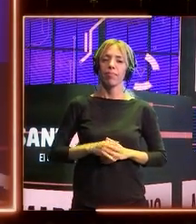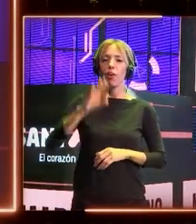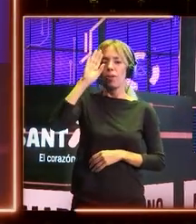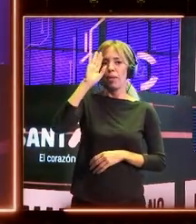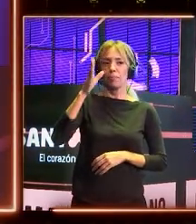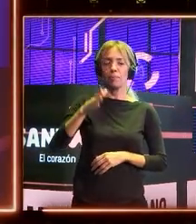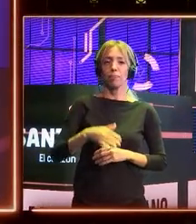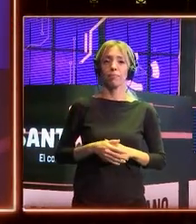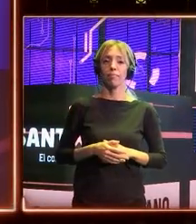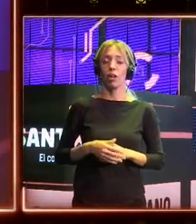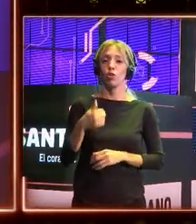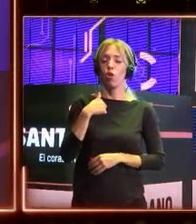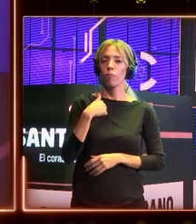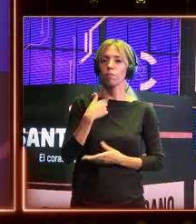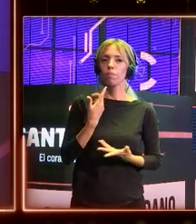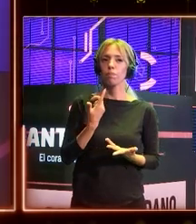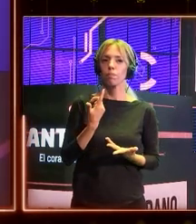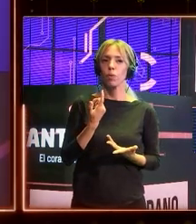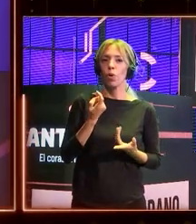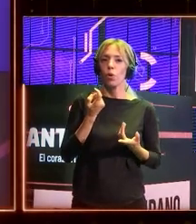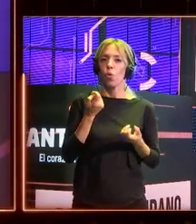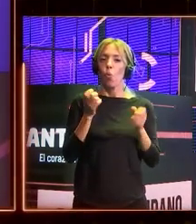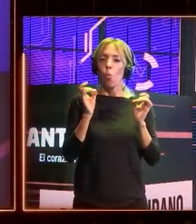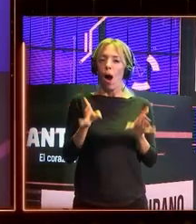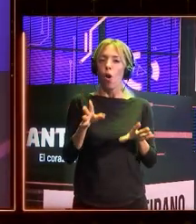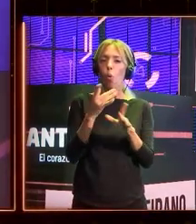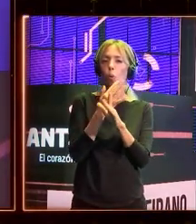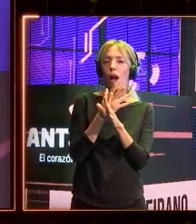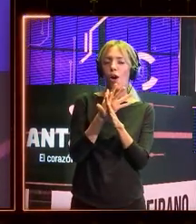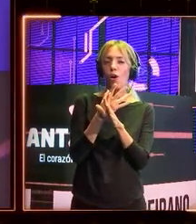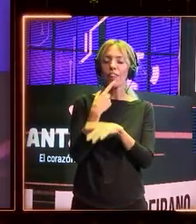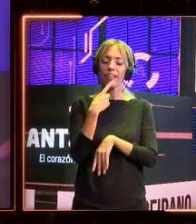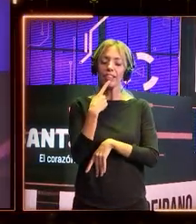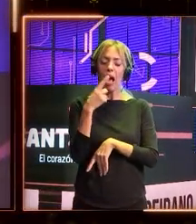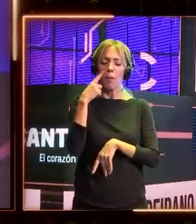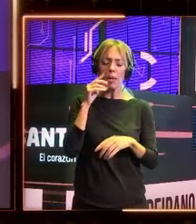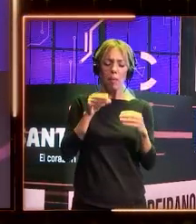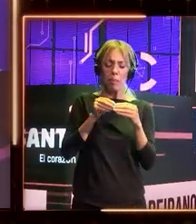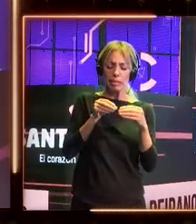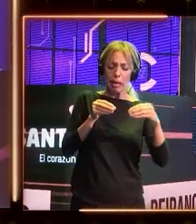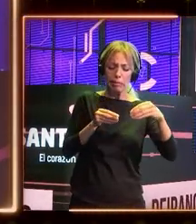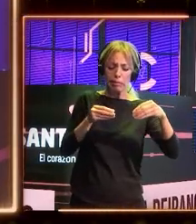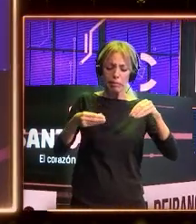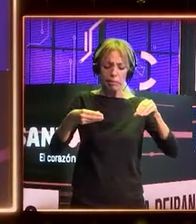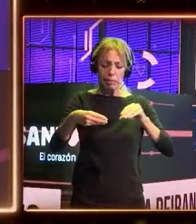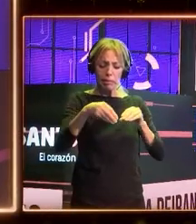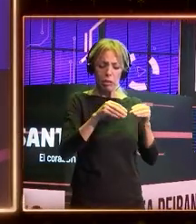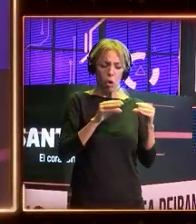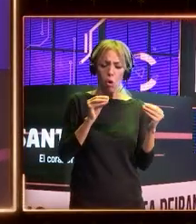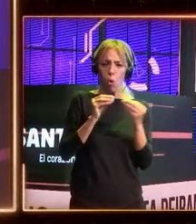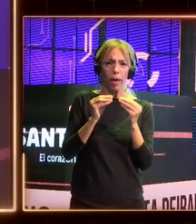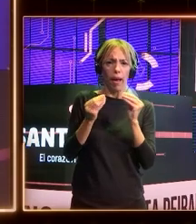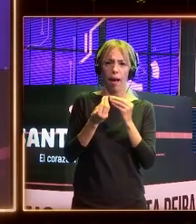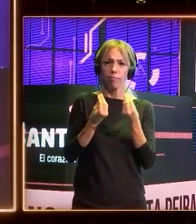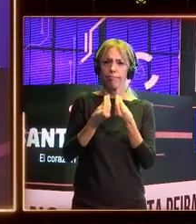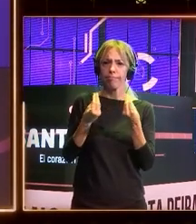Hola, me siento un poco como en el juego ese de ¿cuál de estas piezas no encaja en la colección?